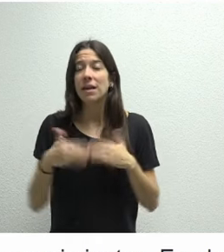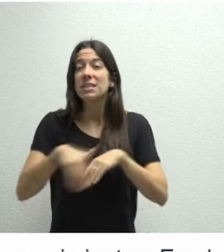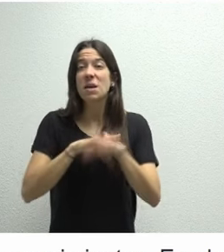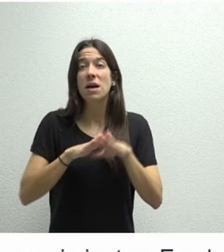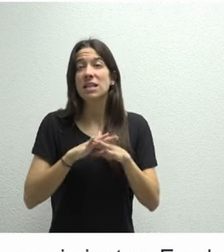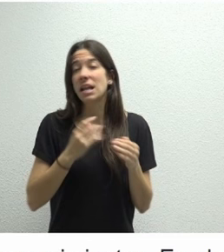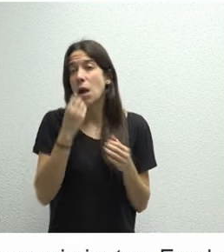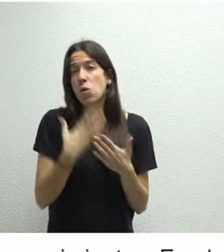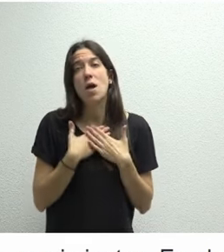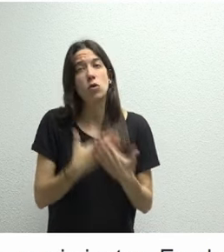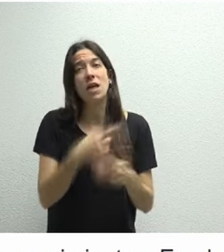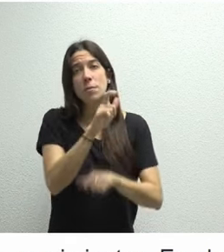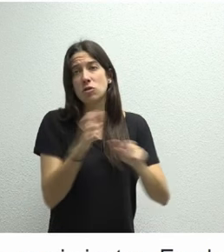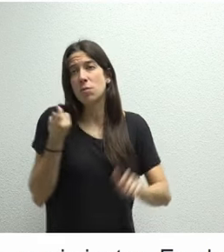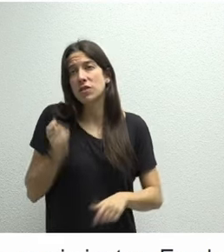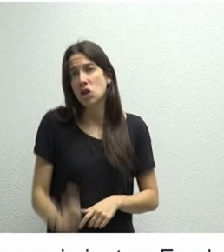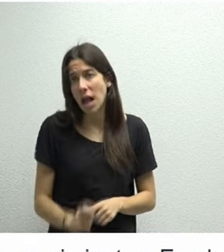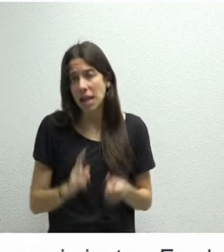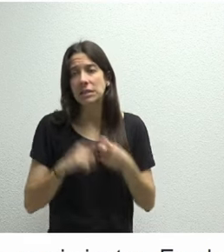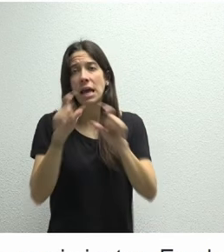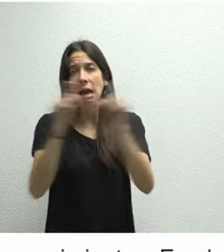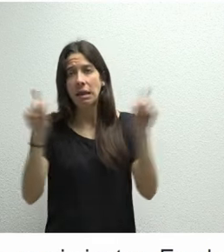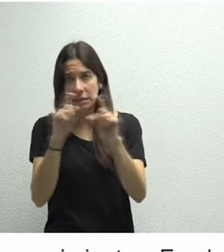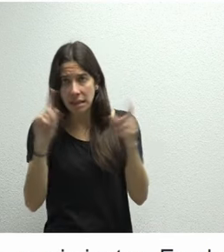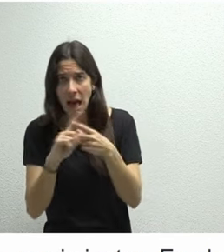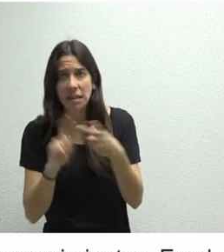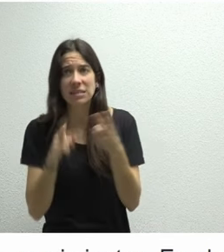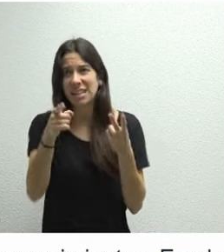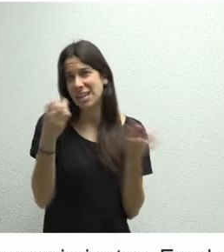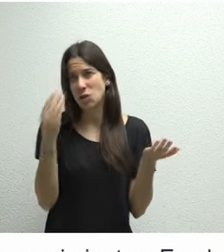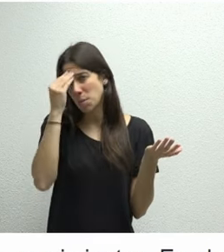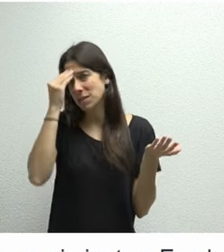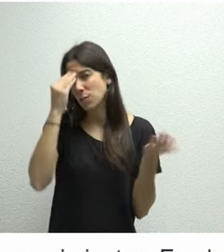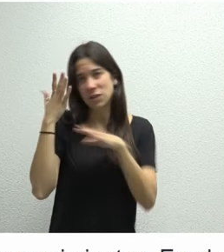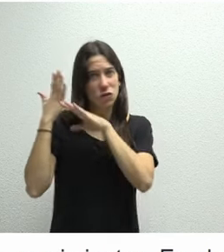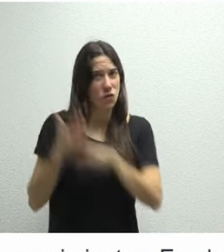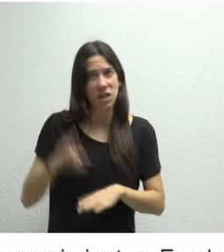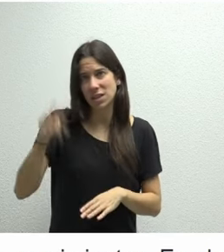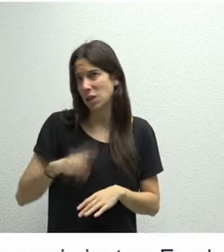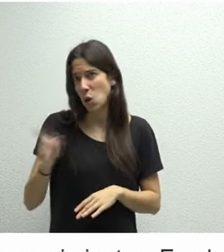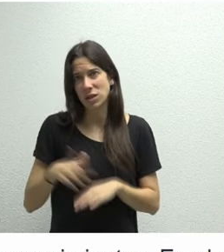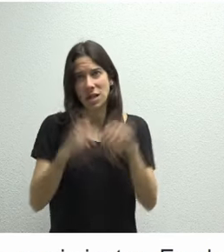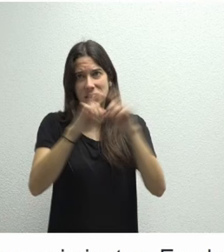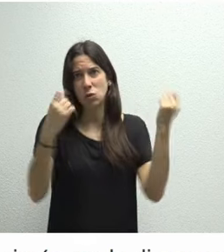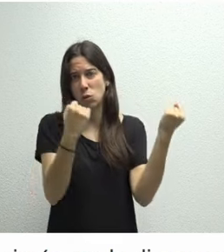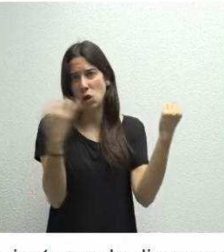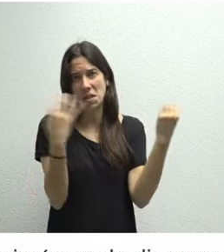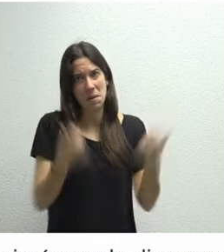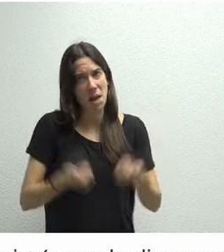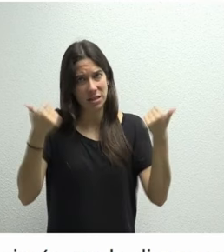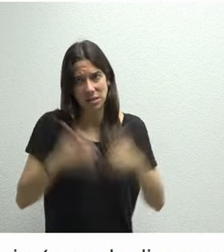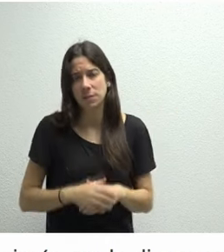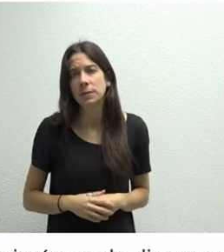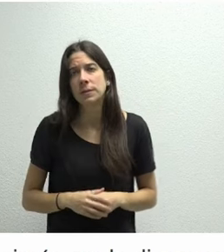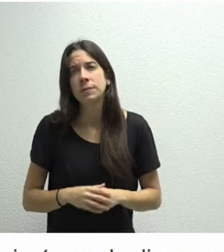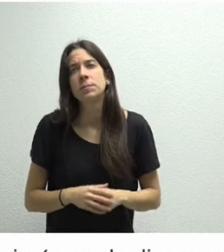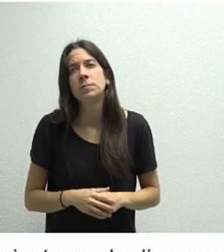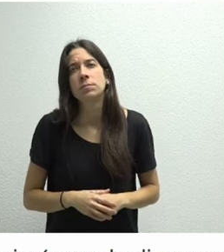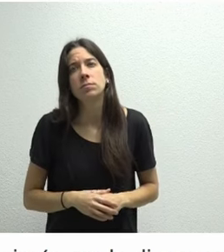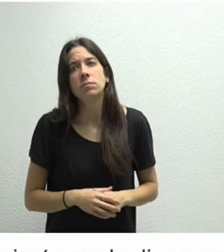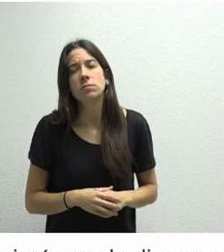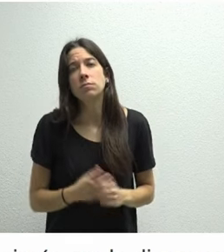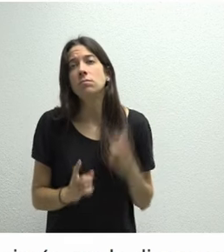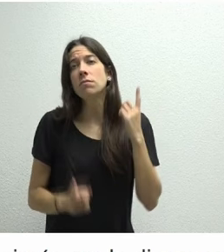voluntad de profesionales de entidades y esto nos parece que no es suficiente desde la institución eh algunas veces